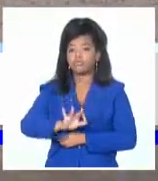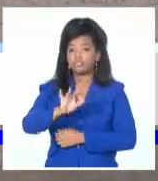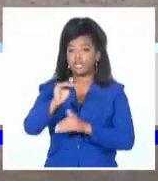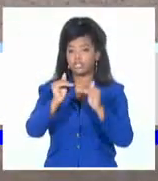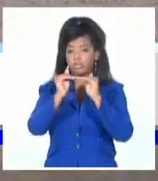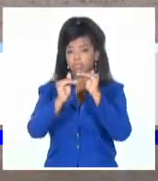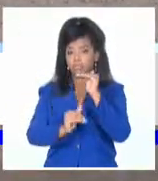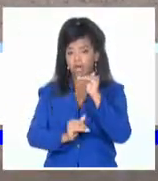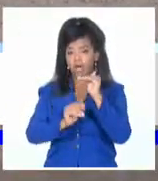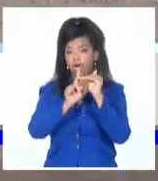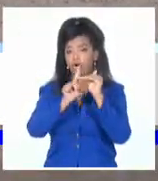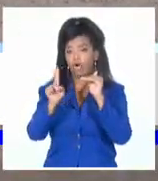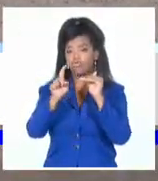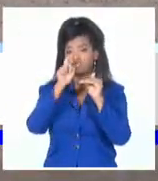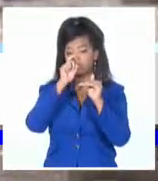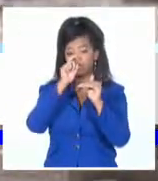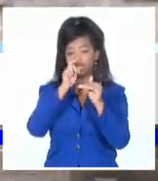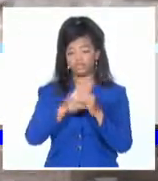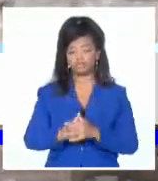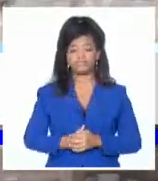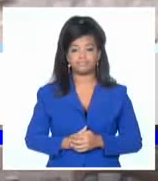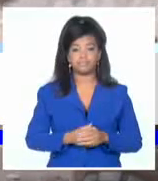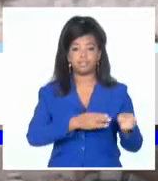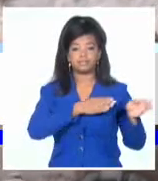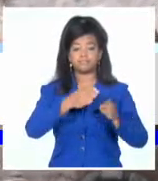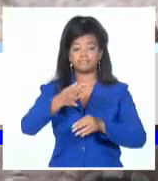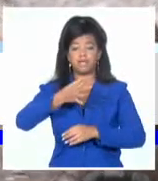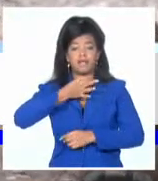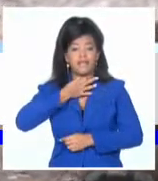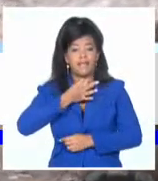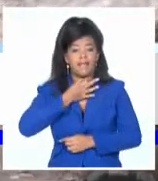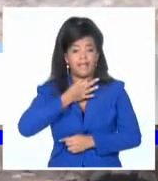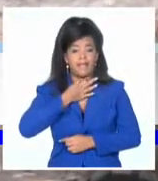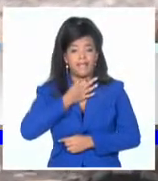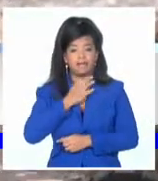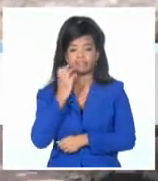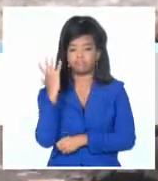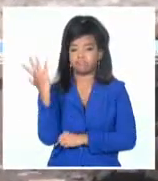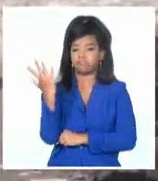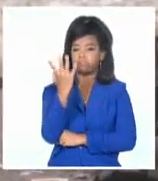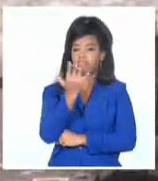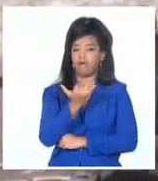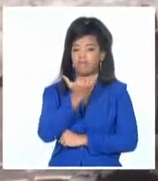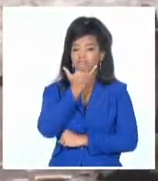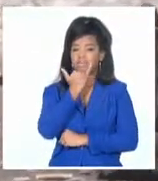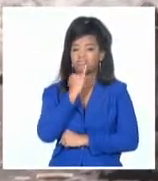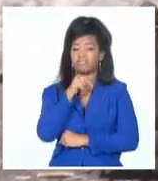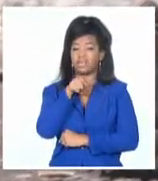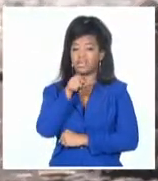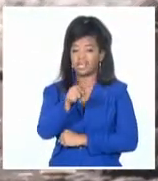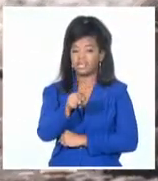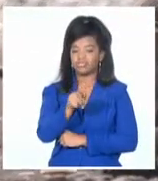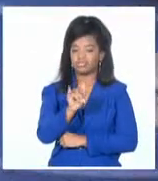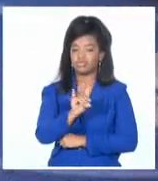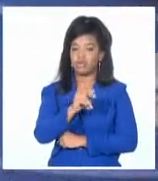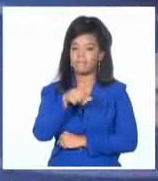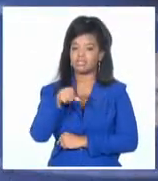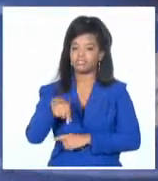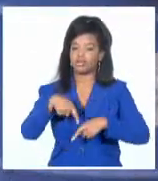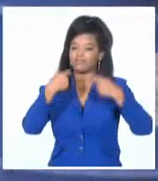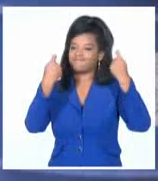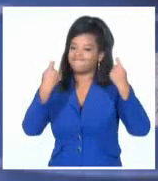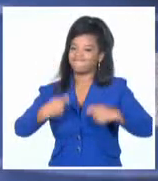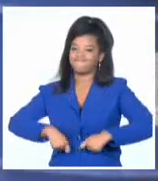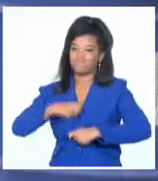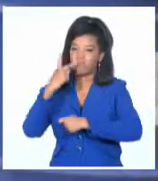documento refiere además que la pobreza, la violencia y la degradación del medio ambiente constituyen causas que motivan la salida de los menores de sus países